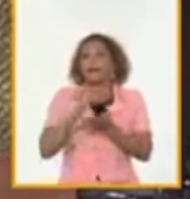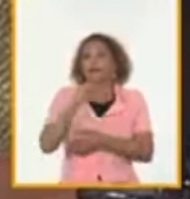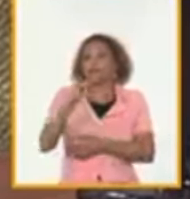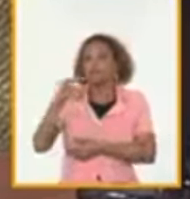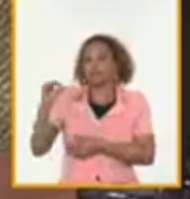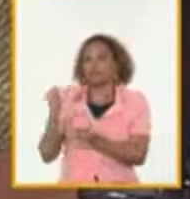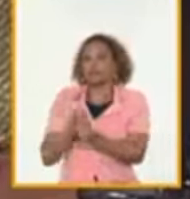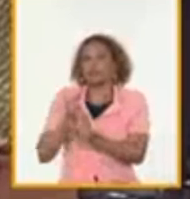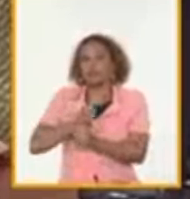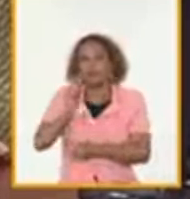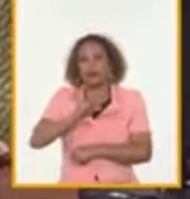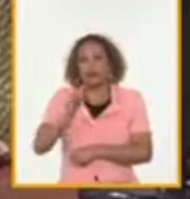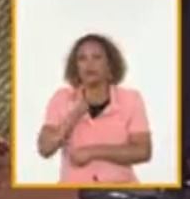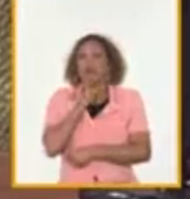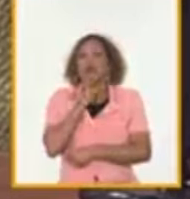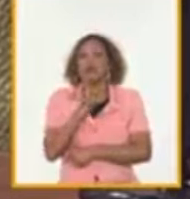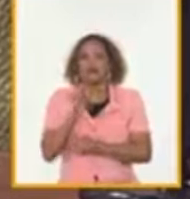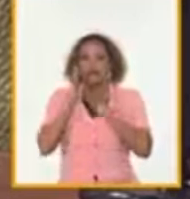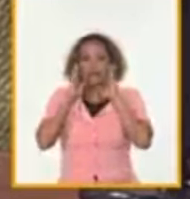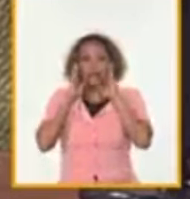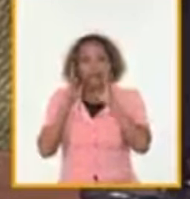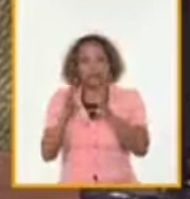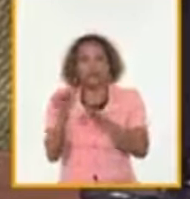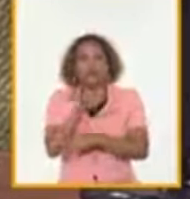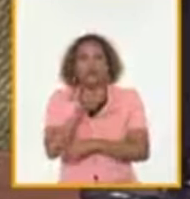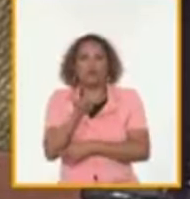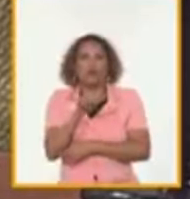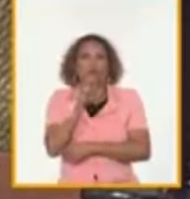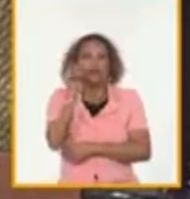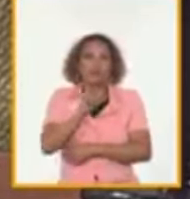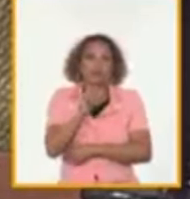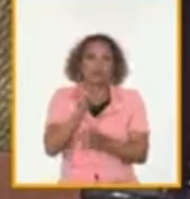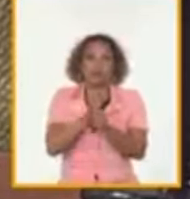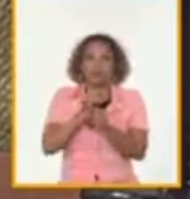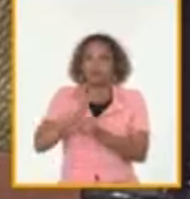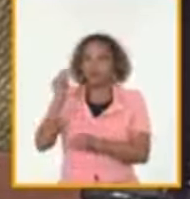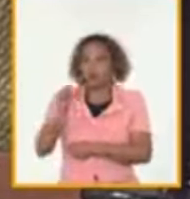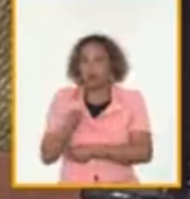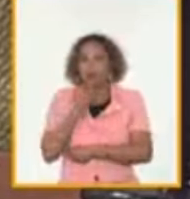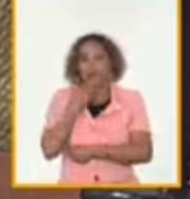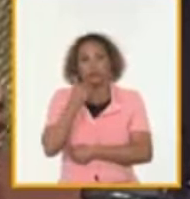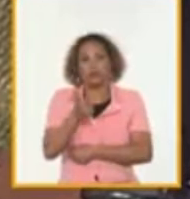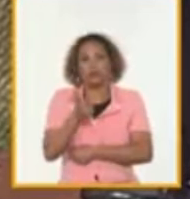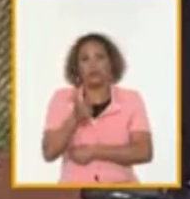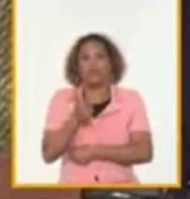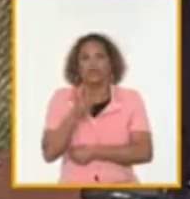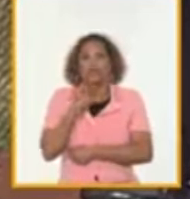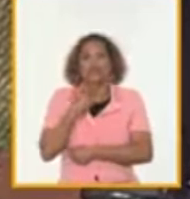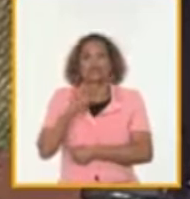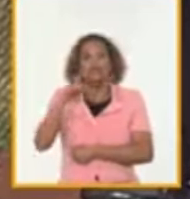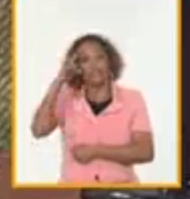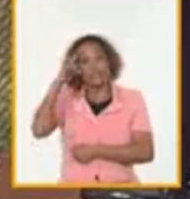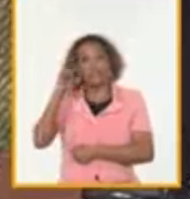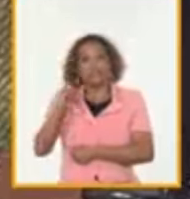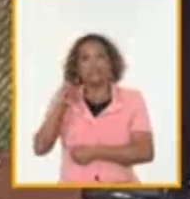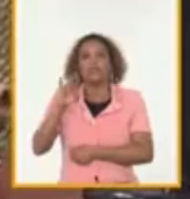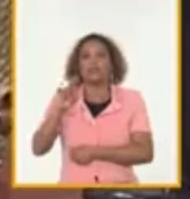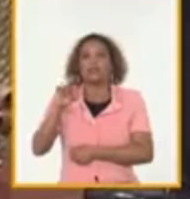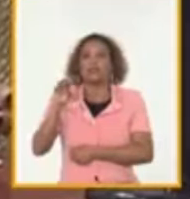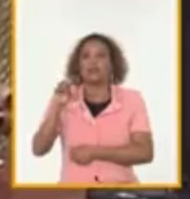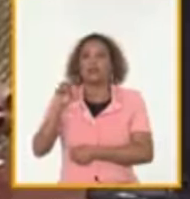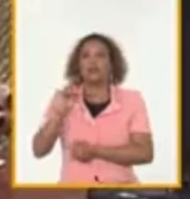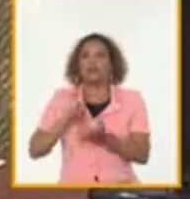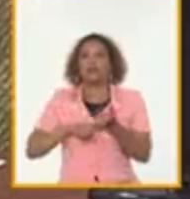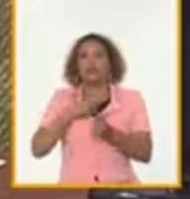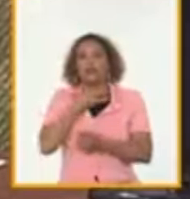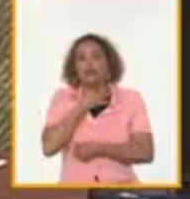logrado la atención también a a su personal A partir de todos estos derivados tenemos el sirope la producción de melaza y